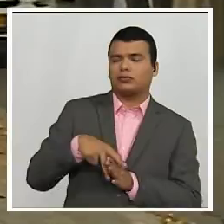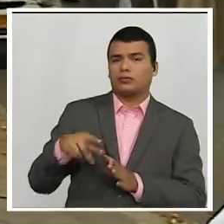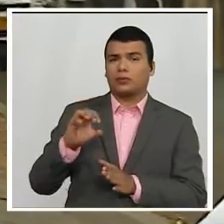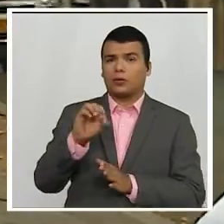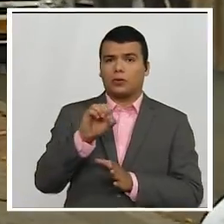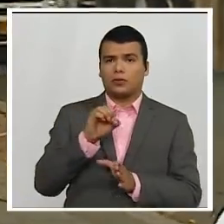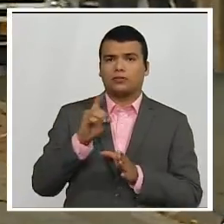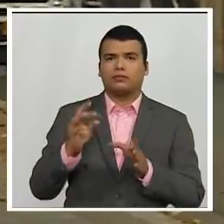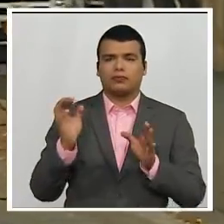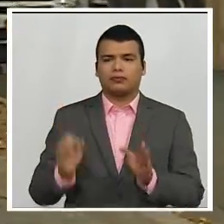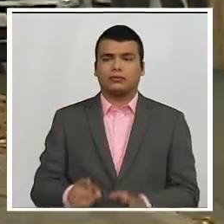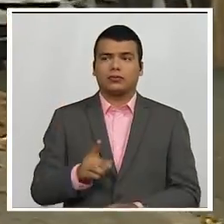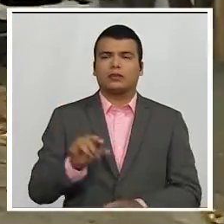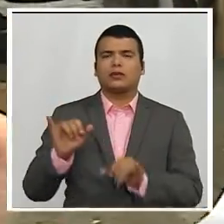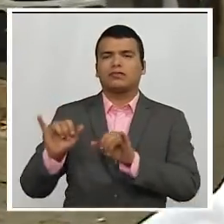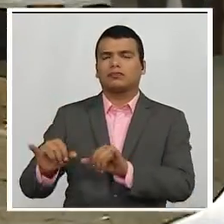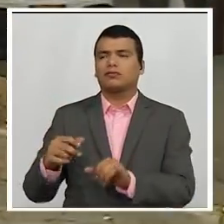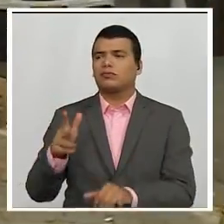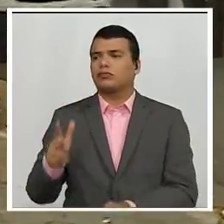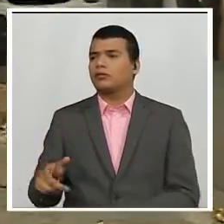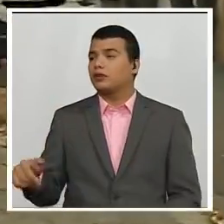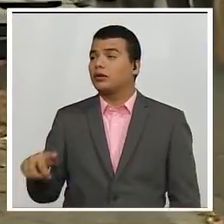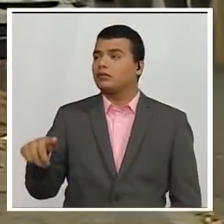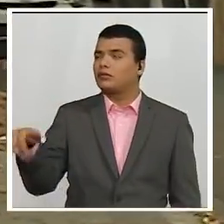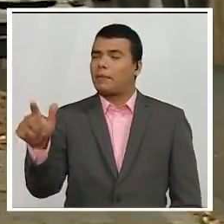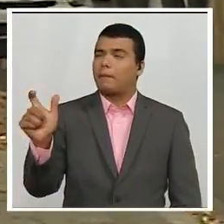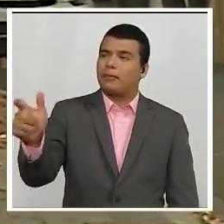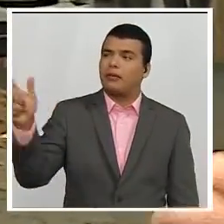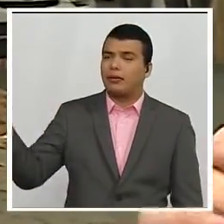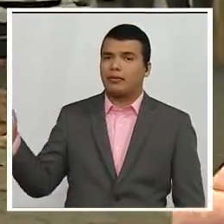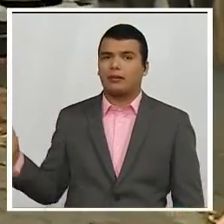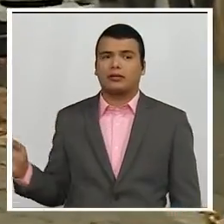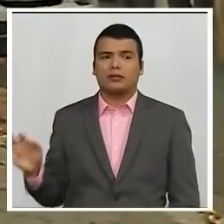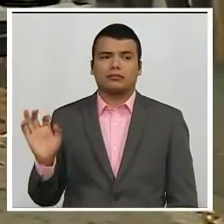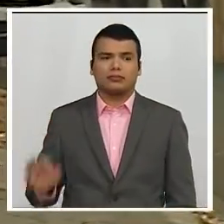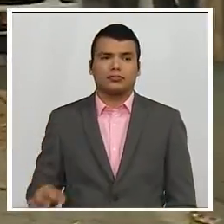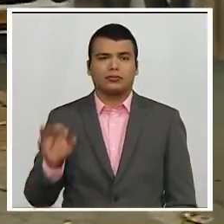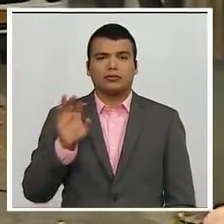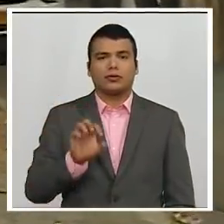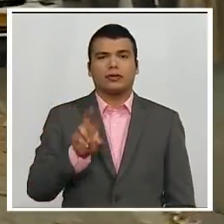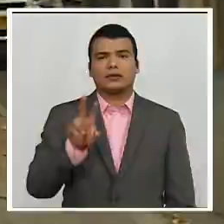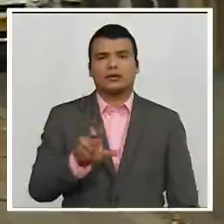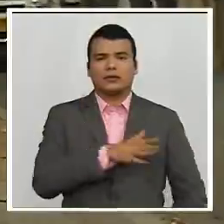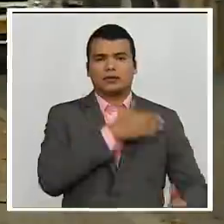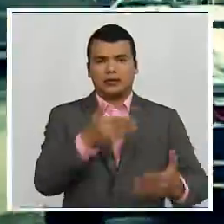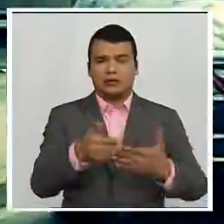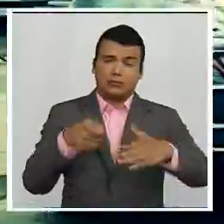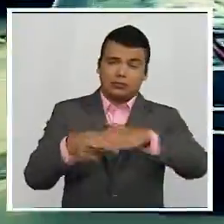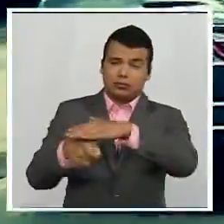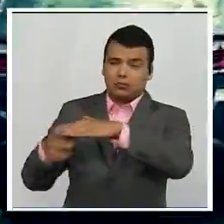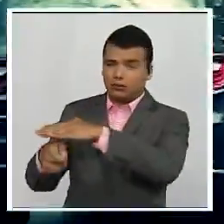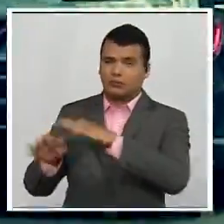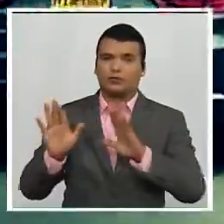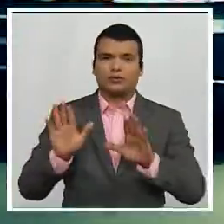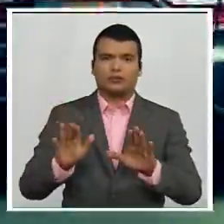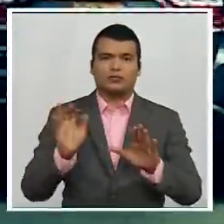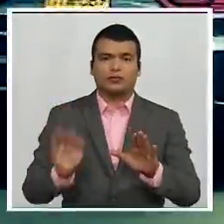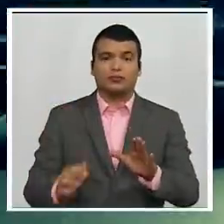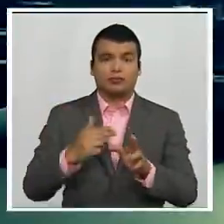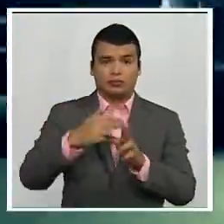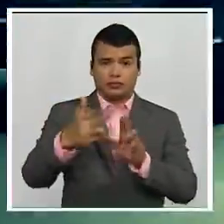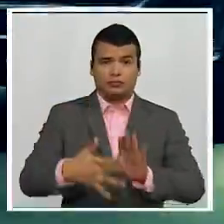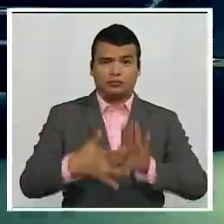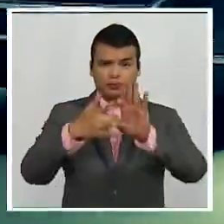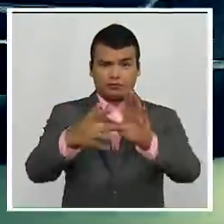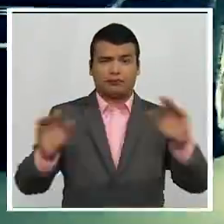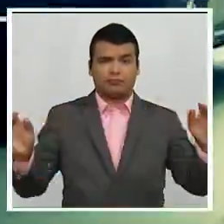ya sea que desde la moto parqueada y se baje si se sube a la moto van 97 en nuestra próxima entrega